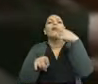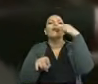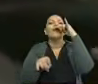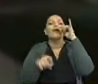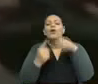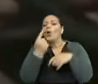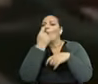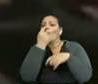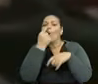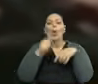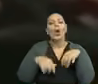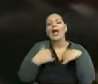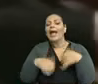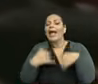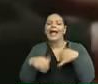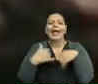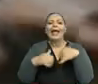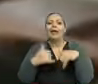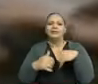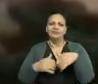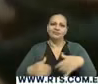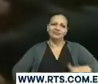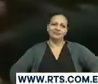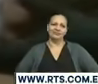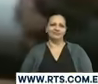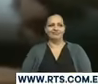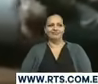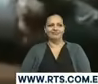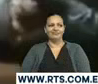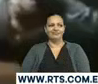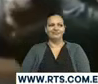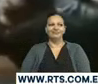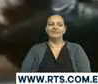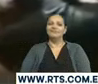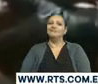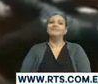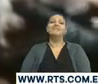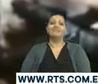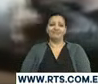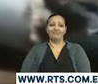también juegan, son niños. Yo tengo uno que es niño. Es como un niño.